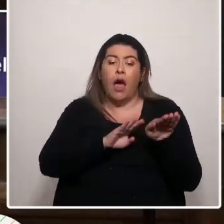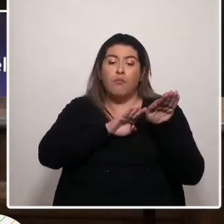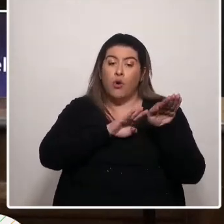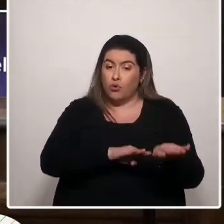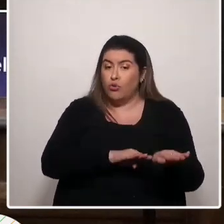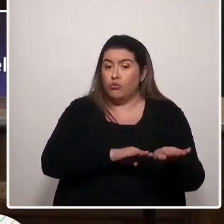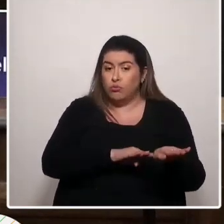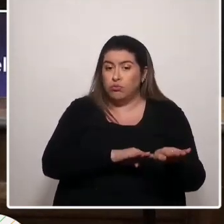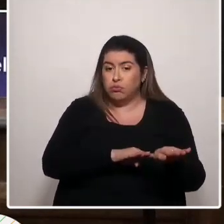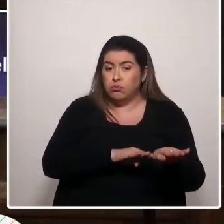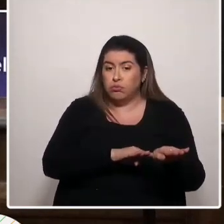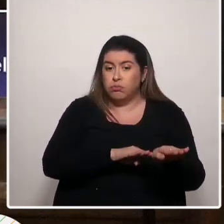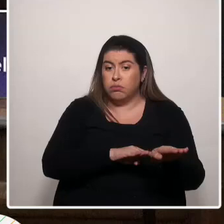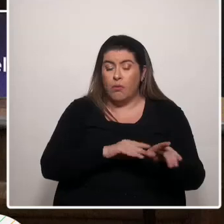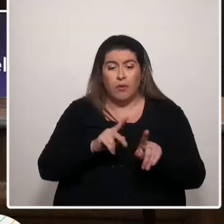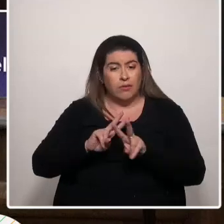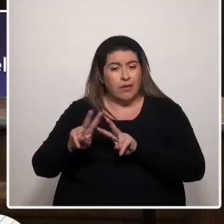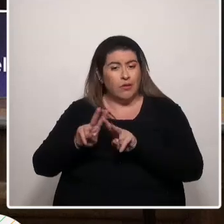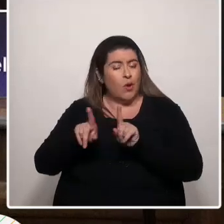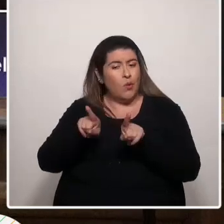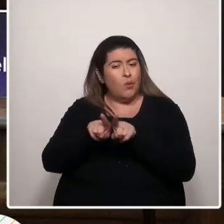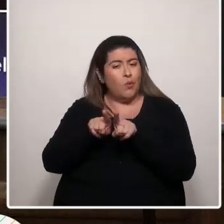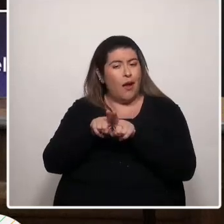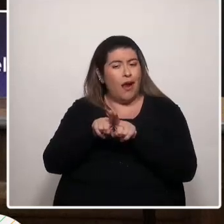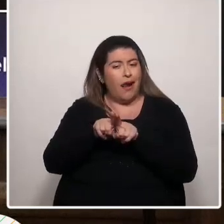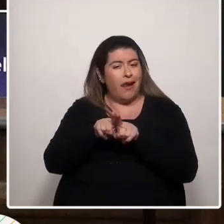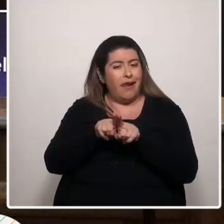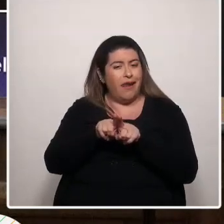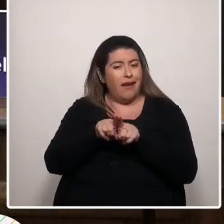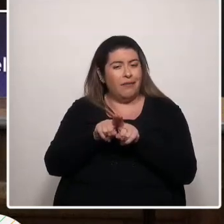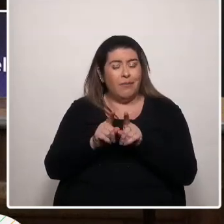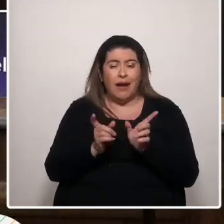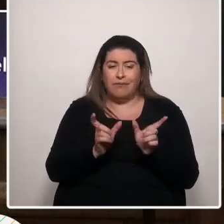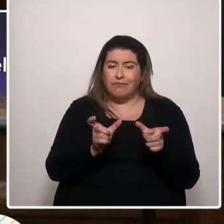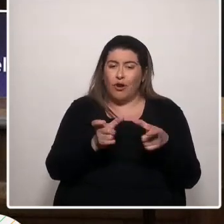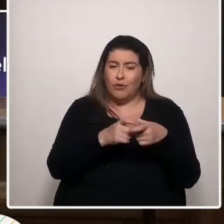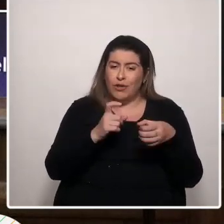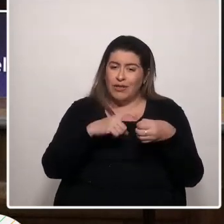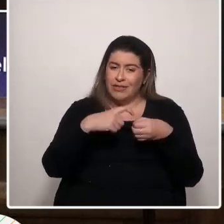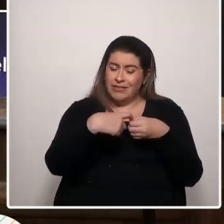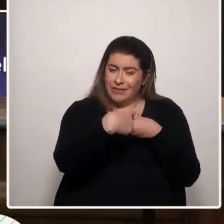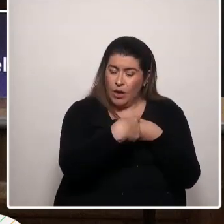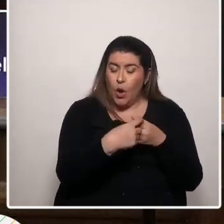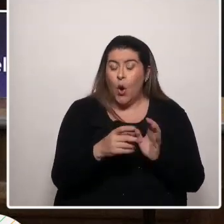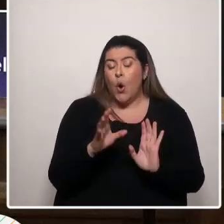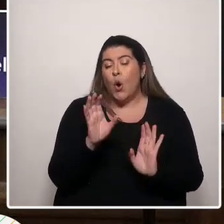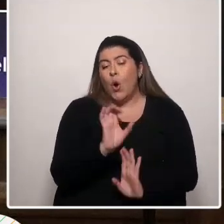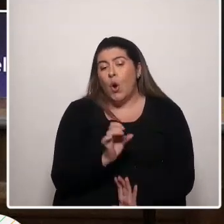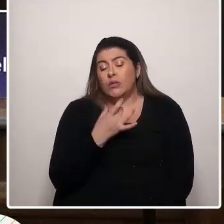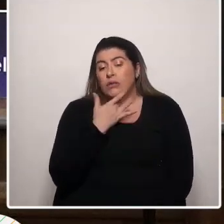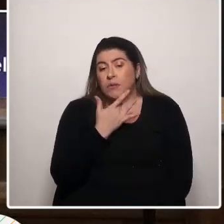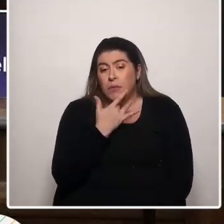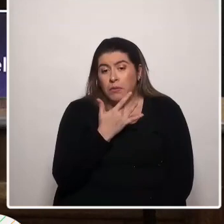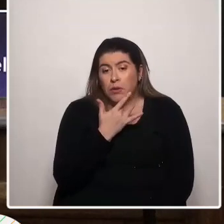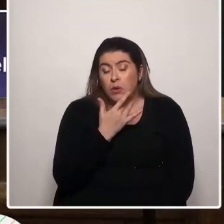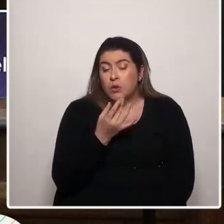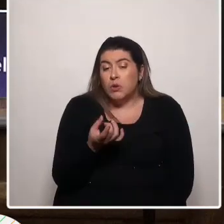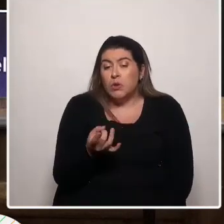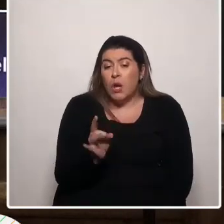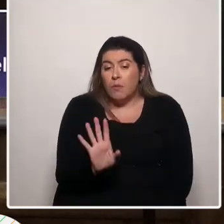se ha planteado para la posibilidad de integrar las comisiones, o si simplemente hay que